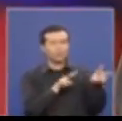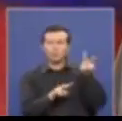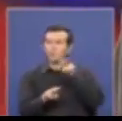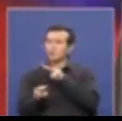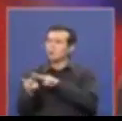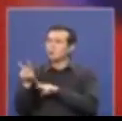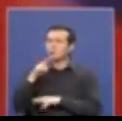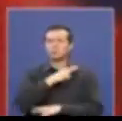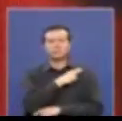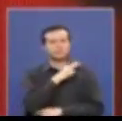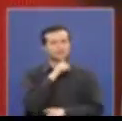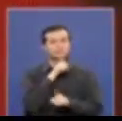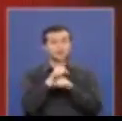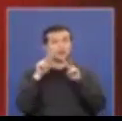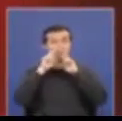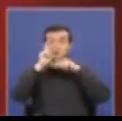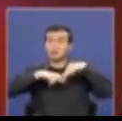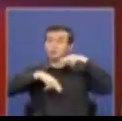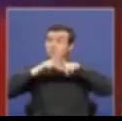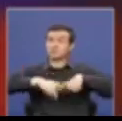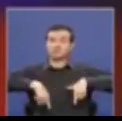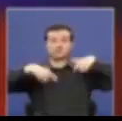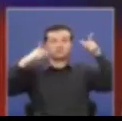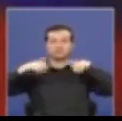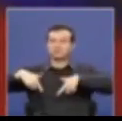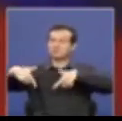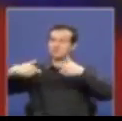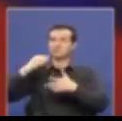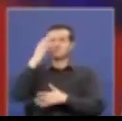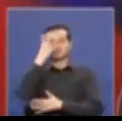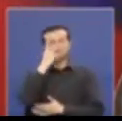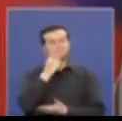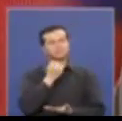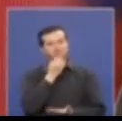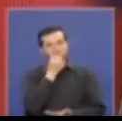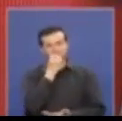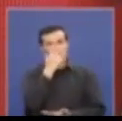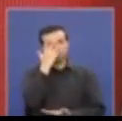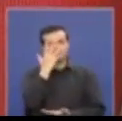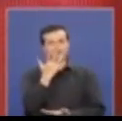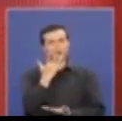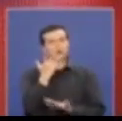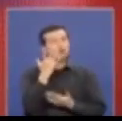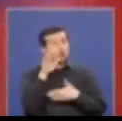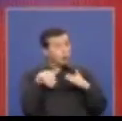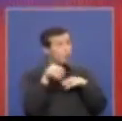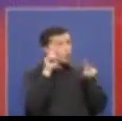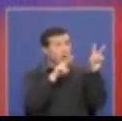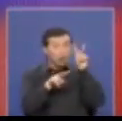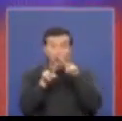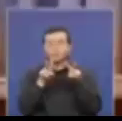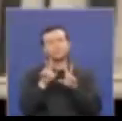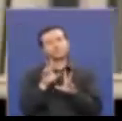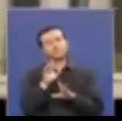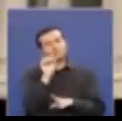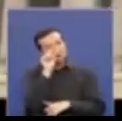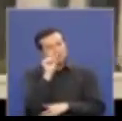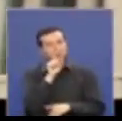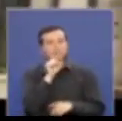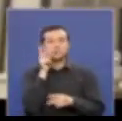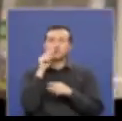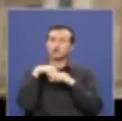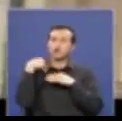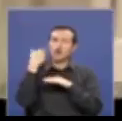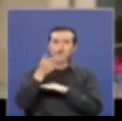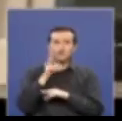universidad, también en la parte de infraestructura, una infraestructura muy bella. No tuve tiempo de visitar en detalle los edificios, pero desde